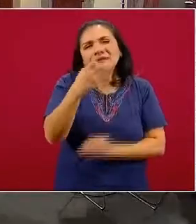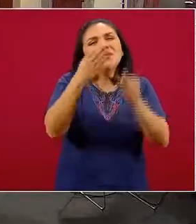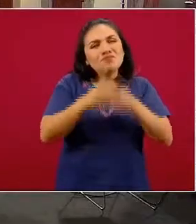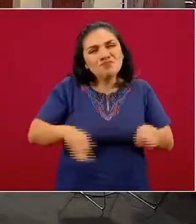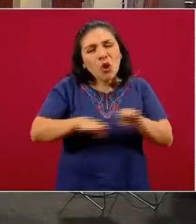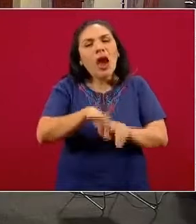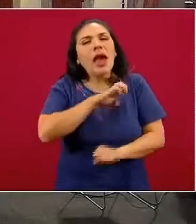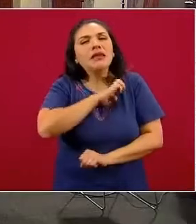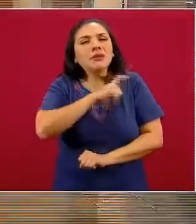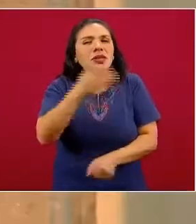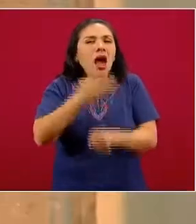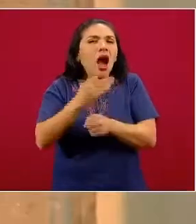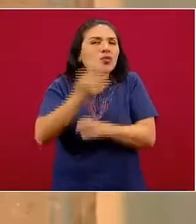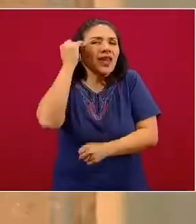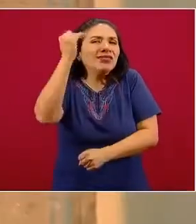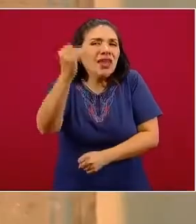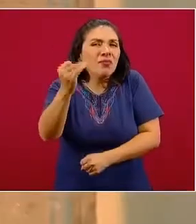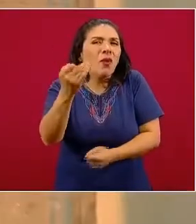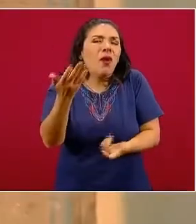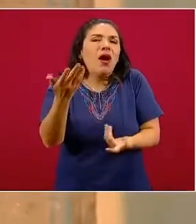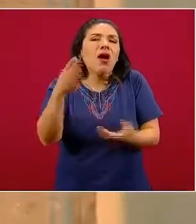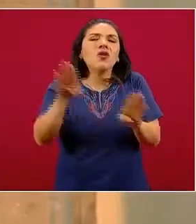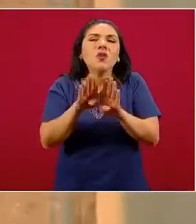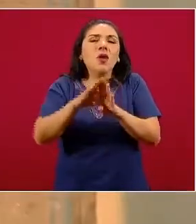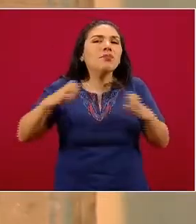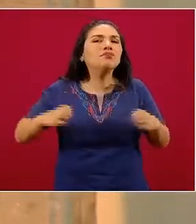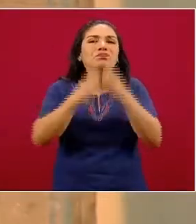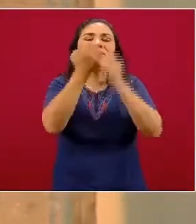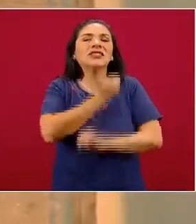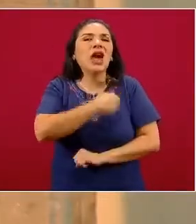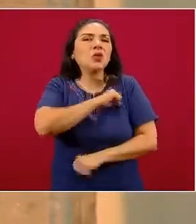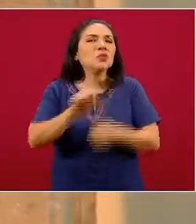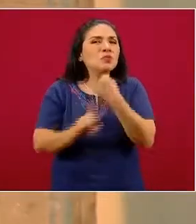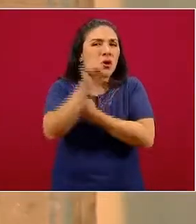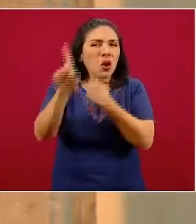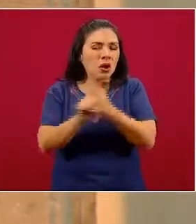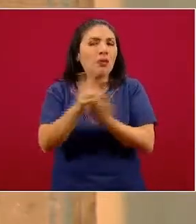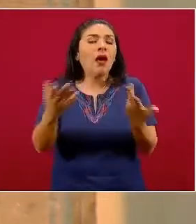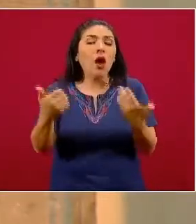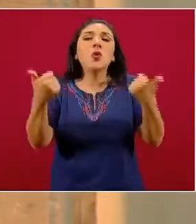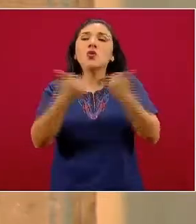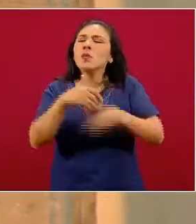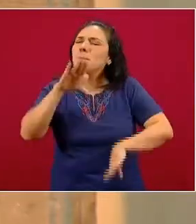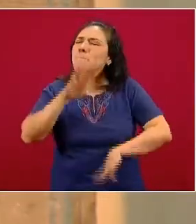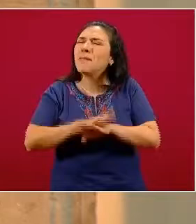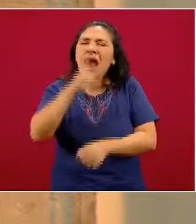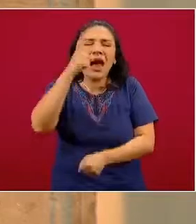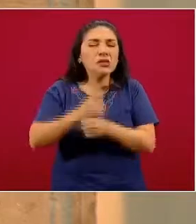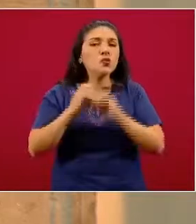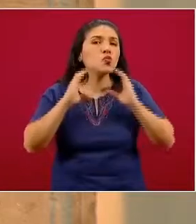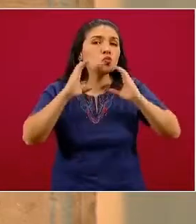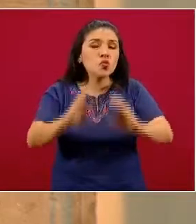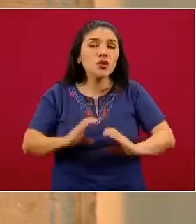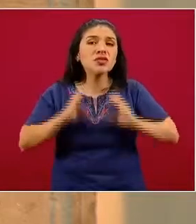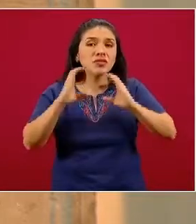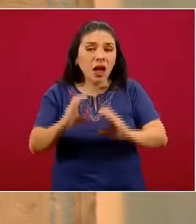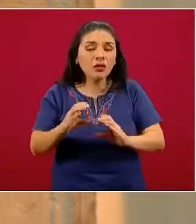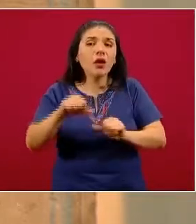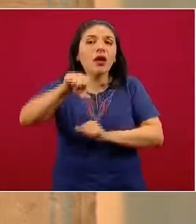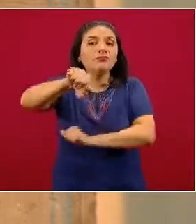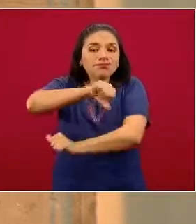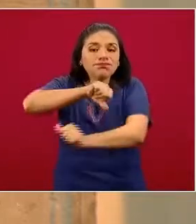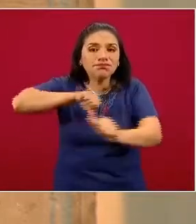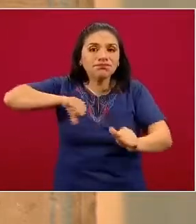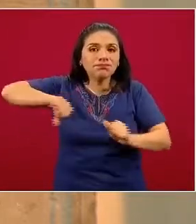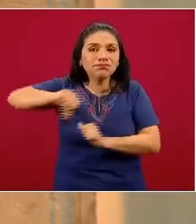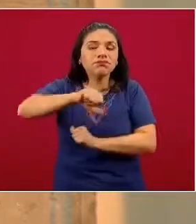especial, en particular en estos momentos de emergencia sanitaria, entonces hacerlo con extremada precaución, ir en turnos, ir